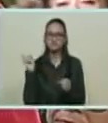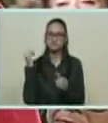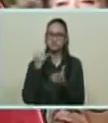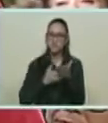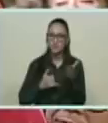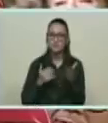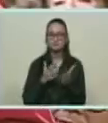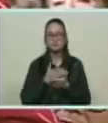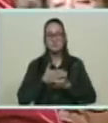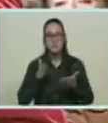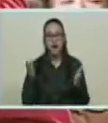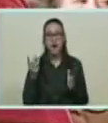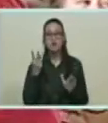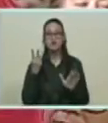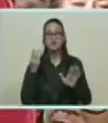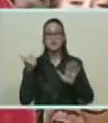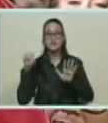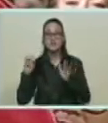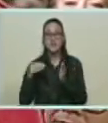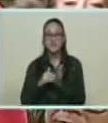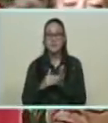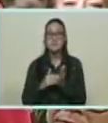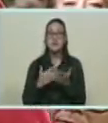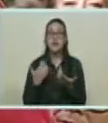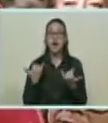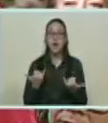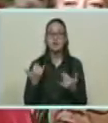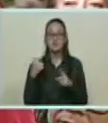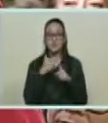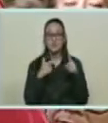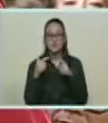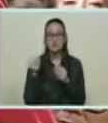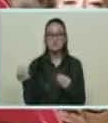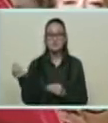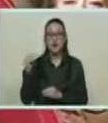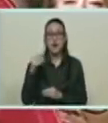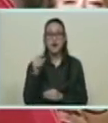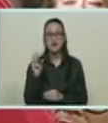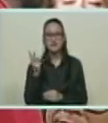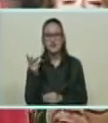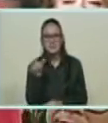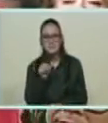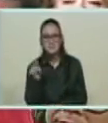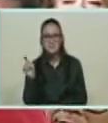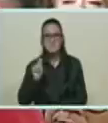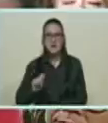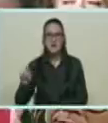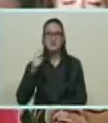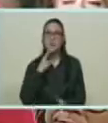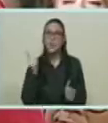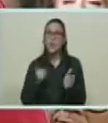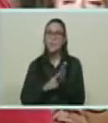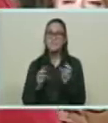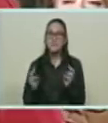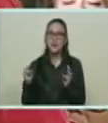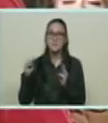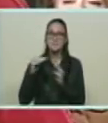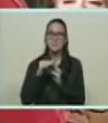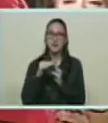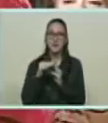a 860.000 y vamos ya en construcción en estos días para que en el primer trimestre también cumplamos la meta